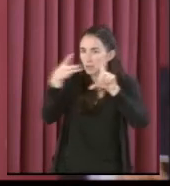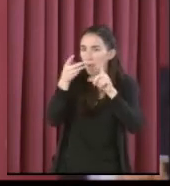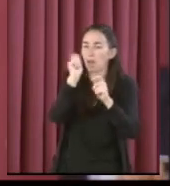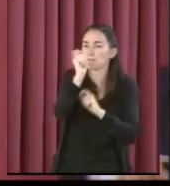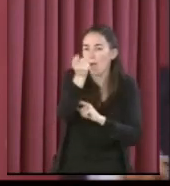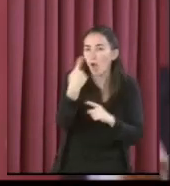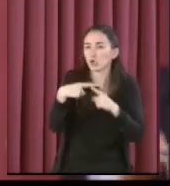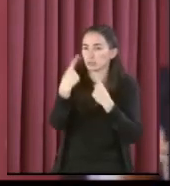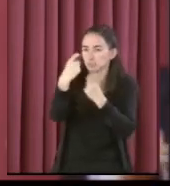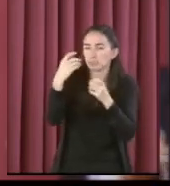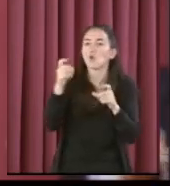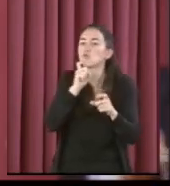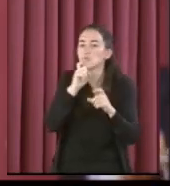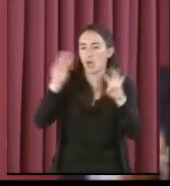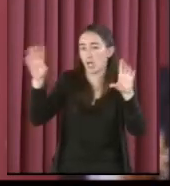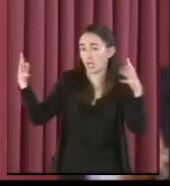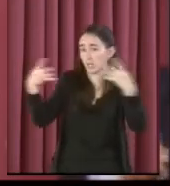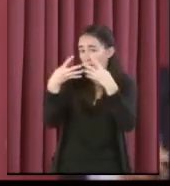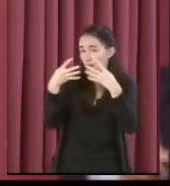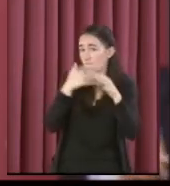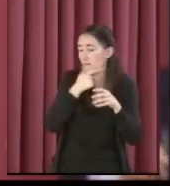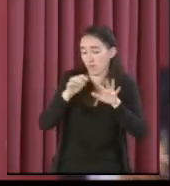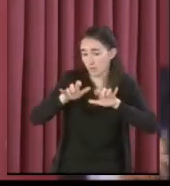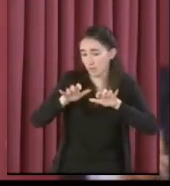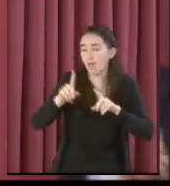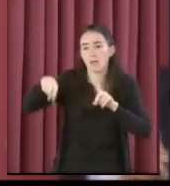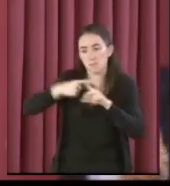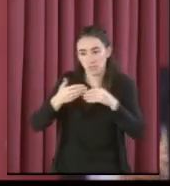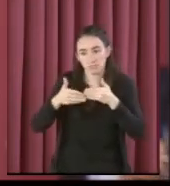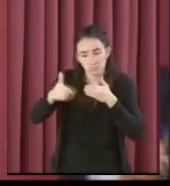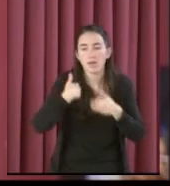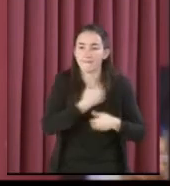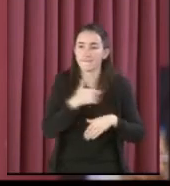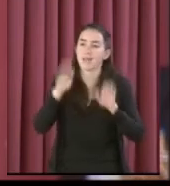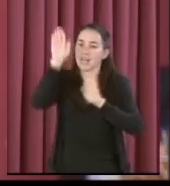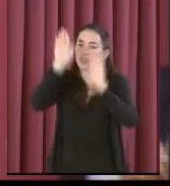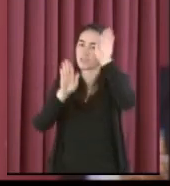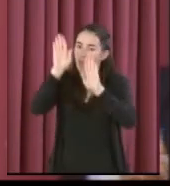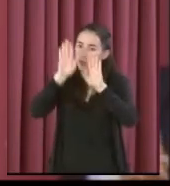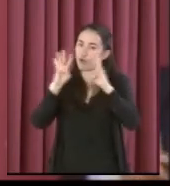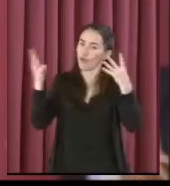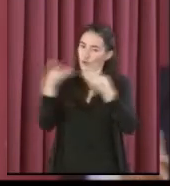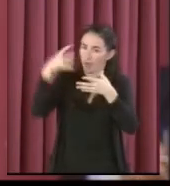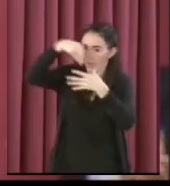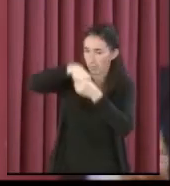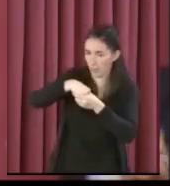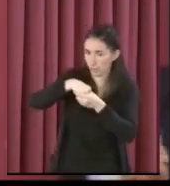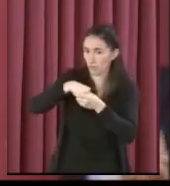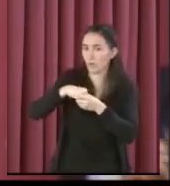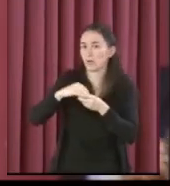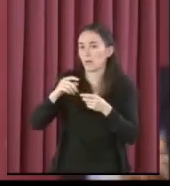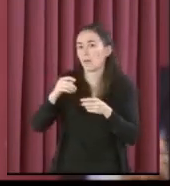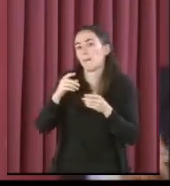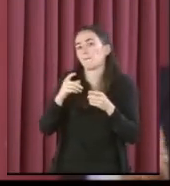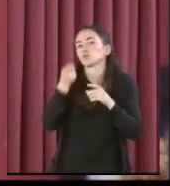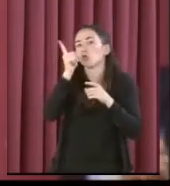les avanzo, se pondrá en marcha el sistema de licitación electrónica y un nuevo sistema de notificación electrónica al ciudadano complementario a